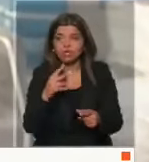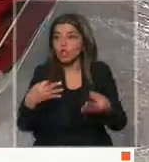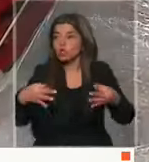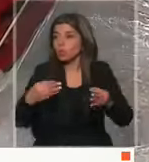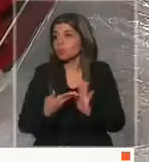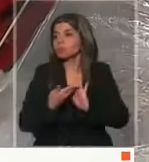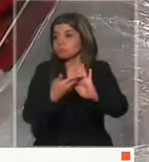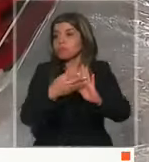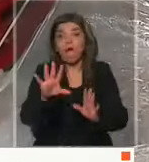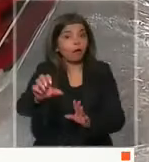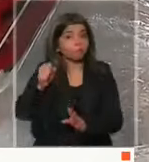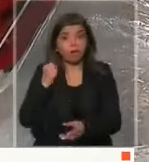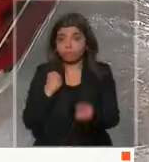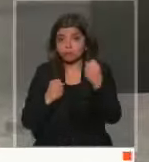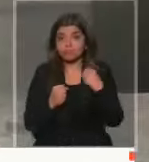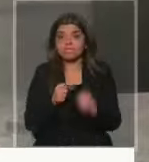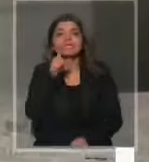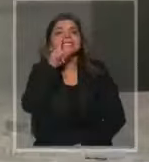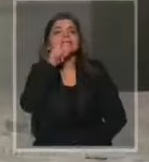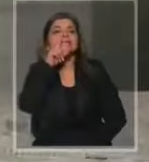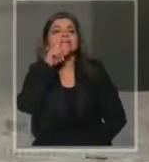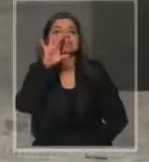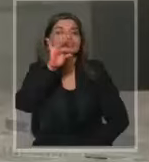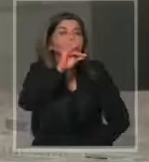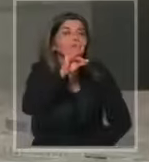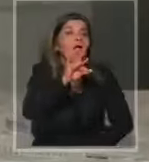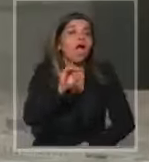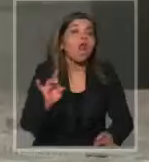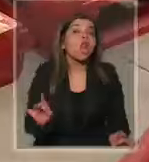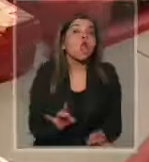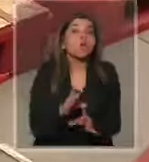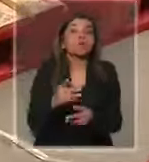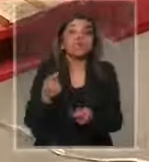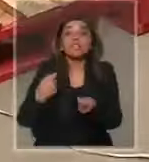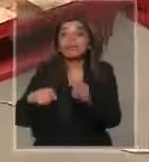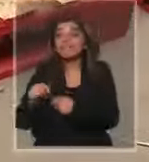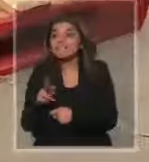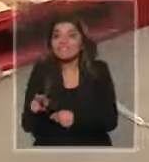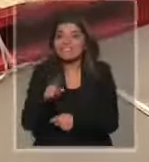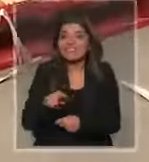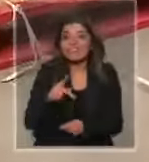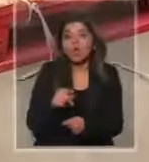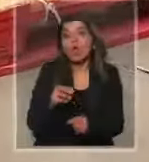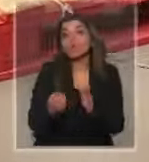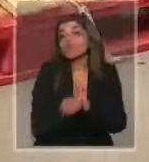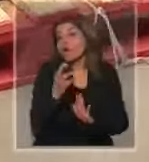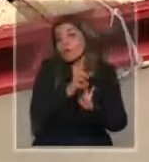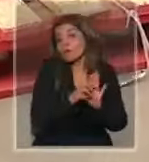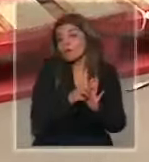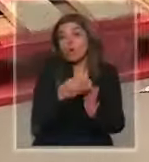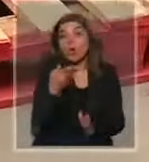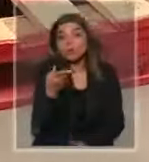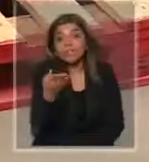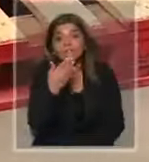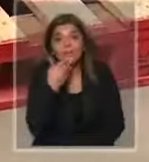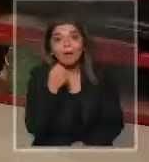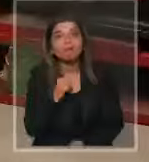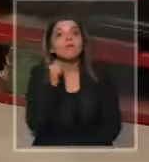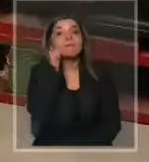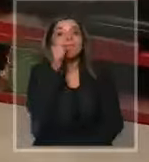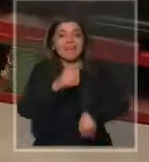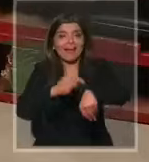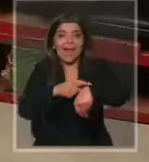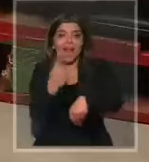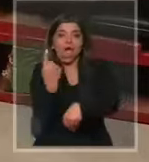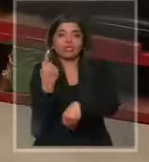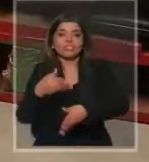retira. ¿Quién se llevará cada lote? Quizás algún revendedor, alguien que quiera realizar un nuevo proyecto o incluso usted, que puede llegar mañana a las 11 a.m.